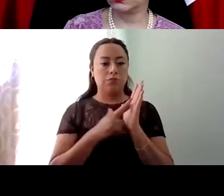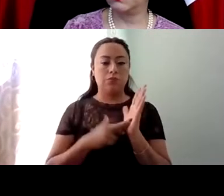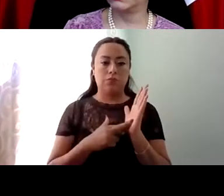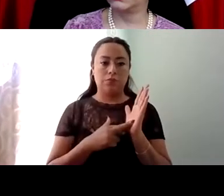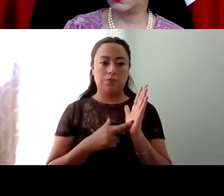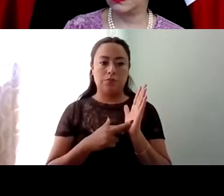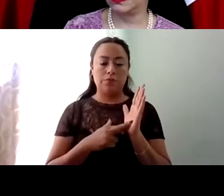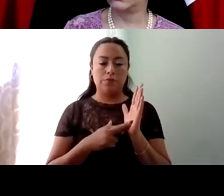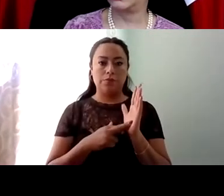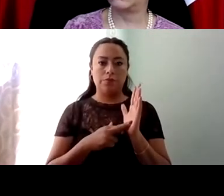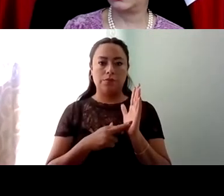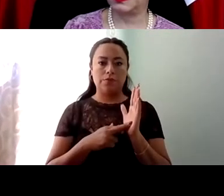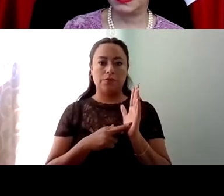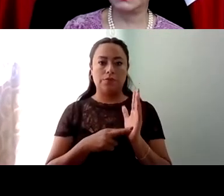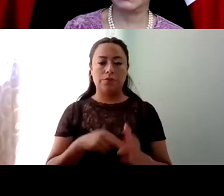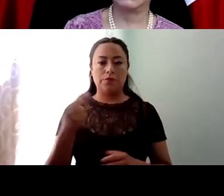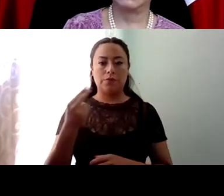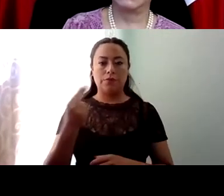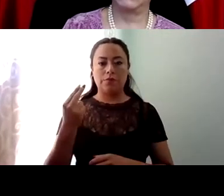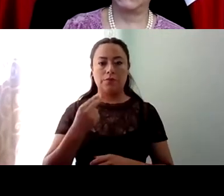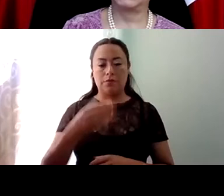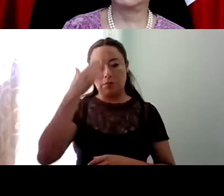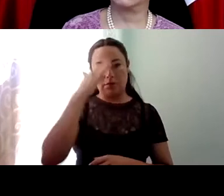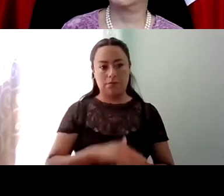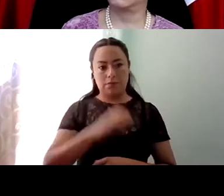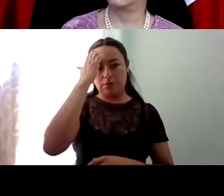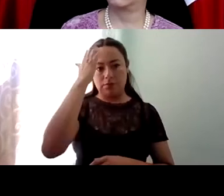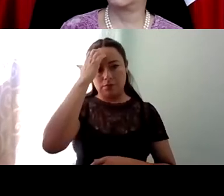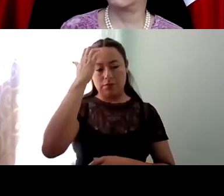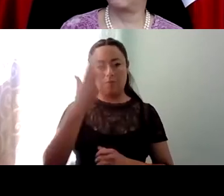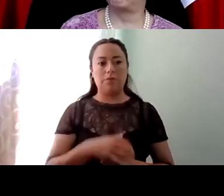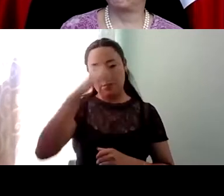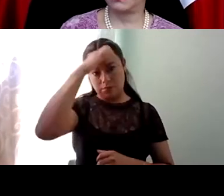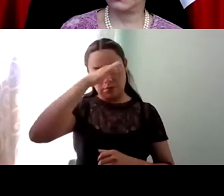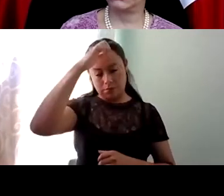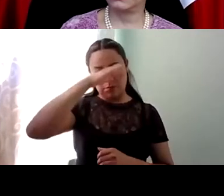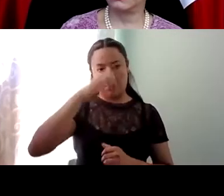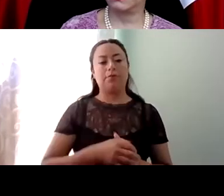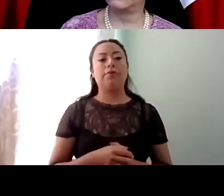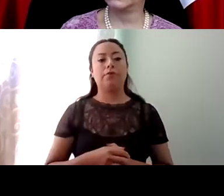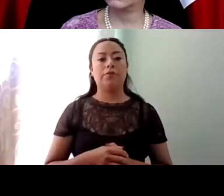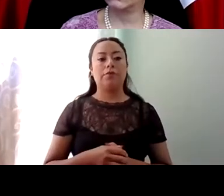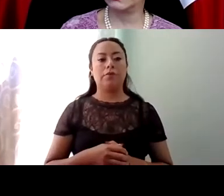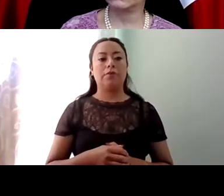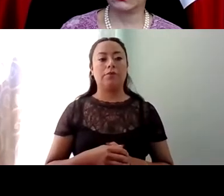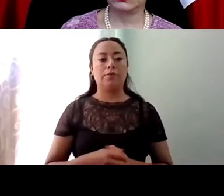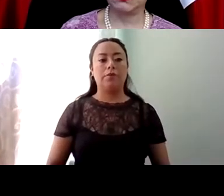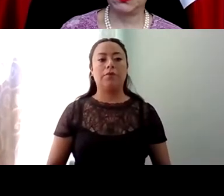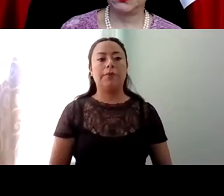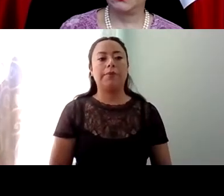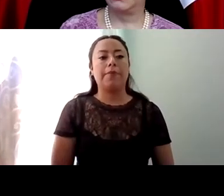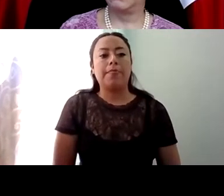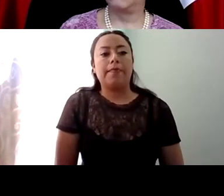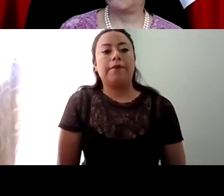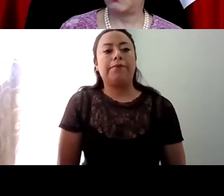el conocimiento, con la trayectoria, con la experiencia. Y bueno, pues de acuerdo a la ficha curricular que usted nos